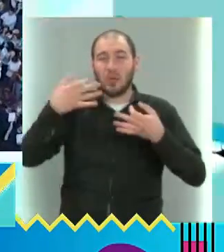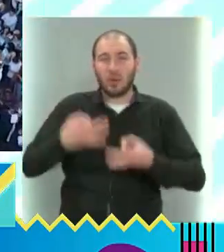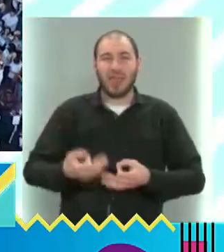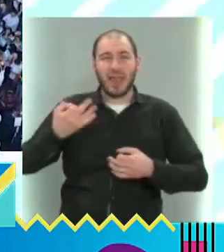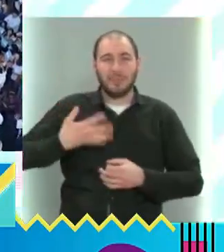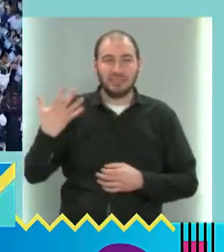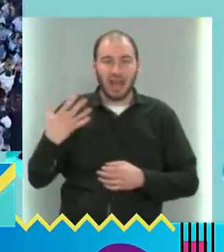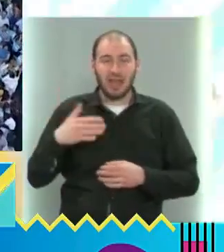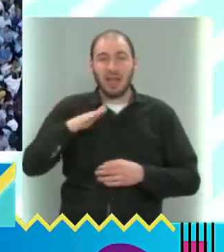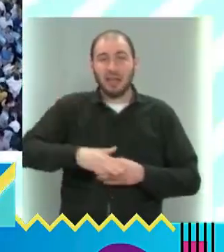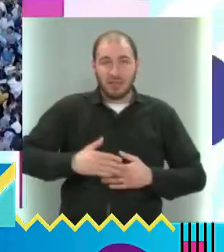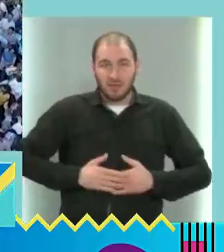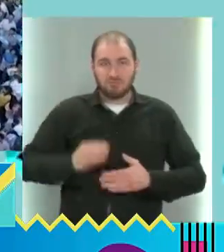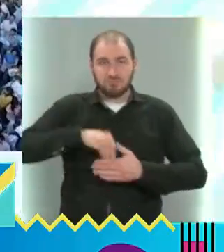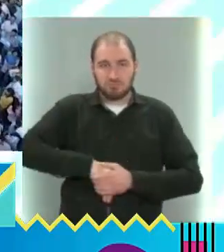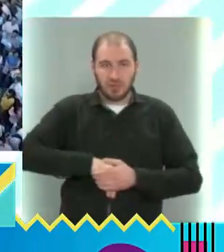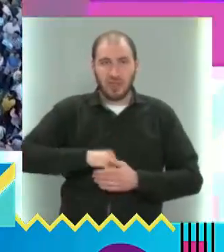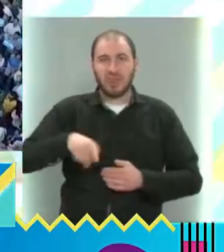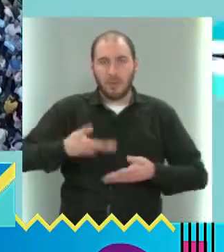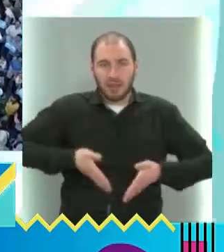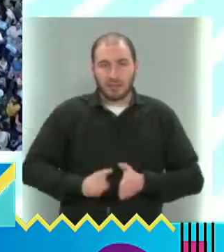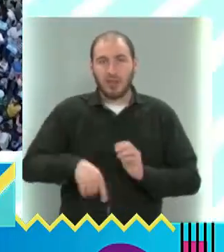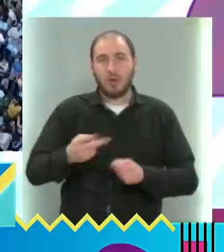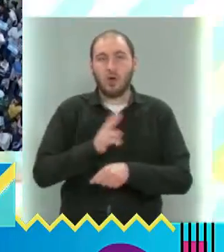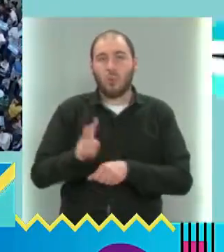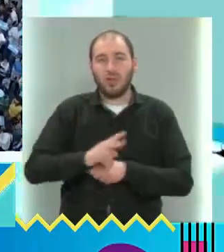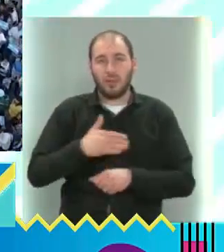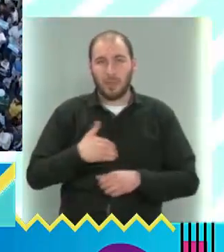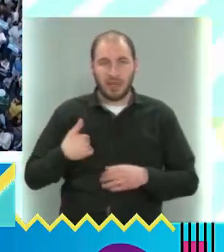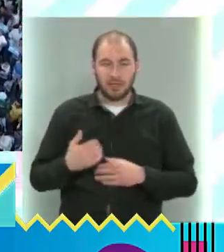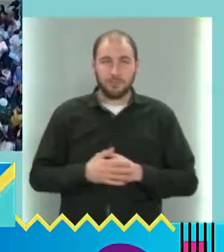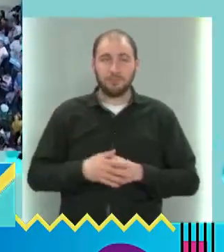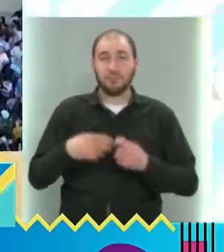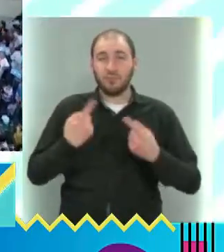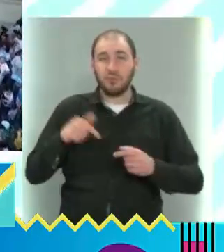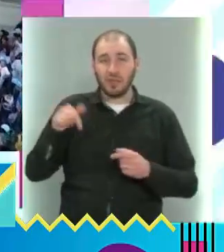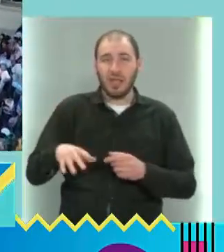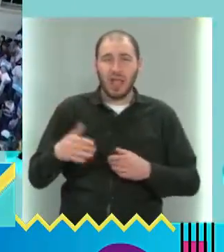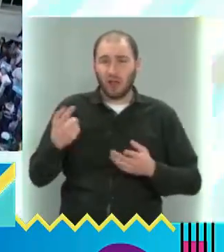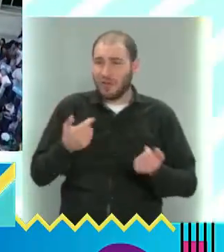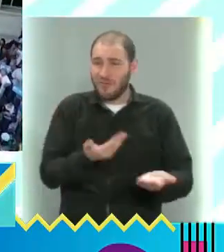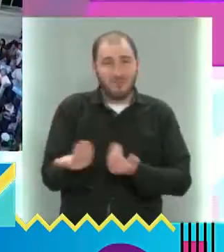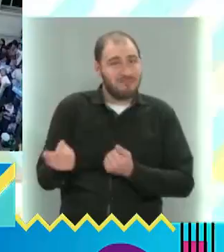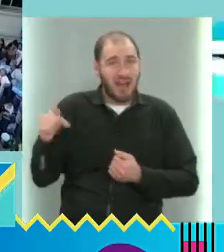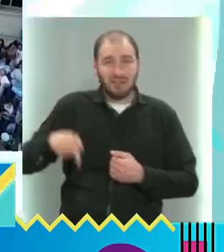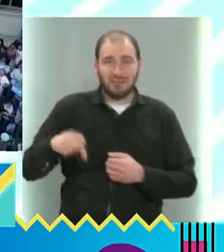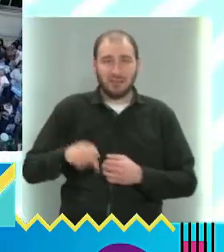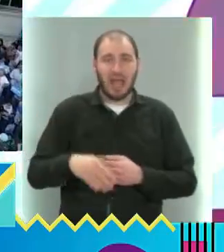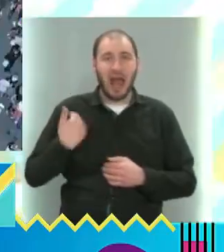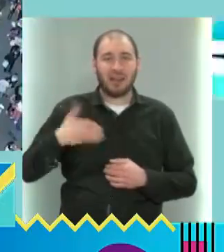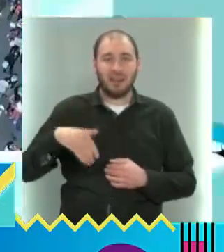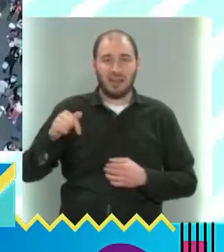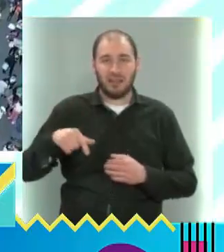especial para el niño por nacer y después de nacido y de protección de la madre, cosa que es una deuda enorme que tenemos en